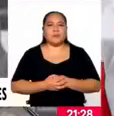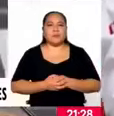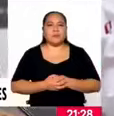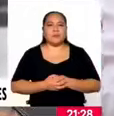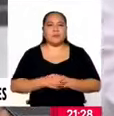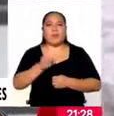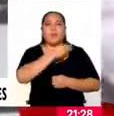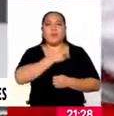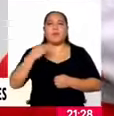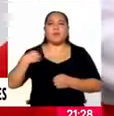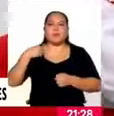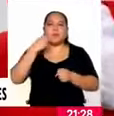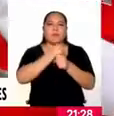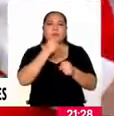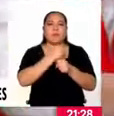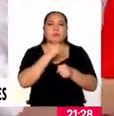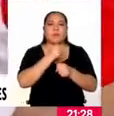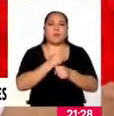Ministro de Trabajo.